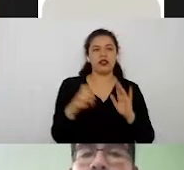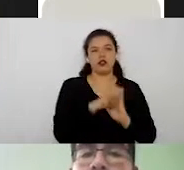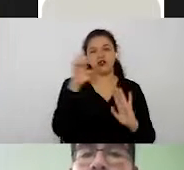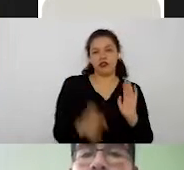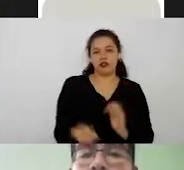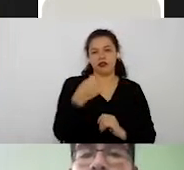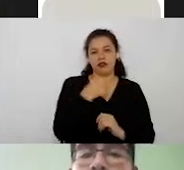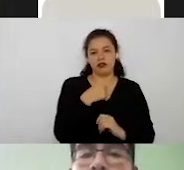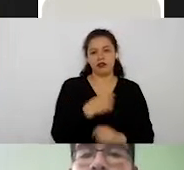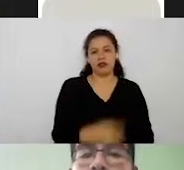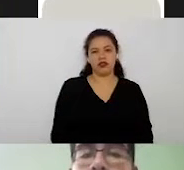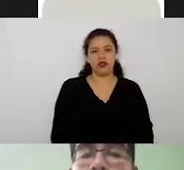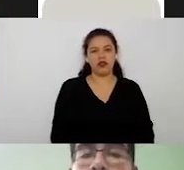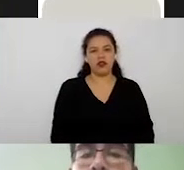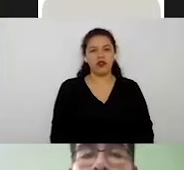el